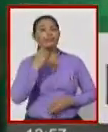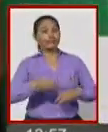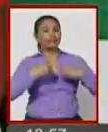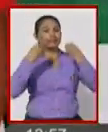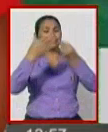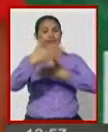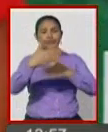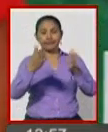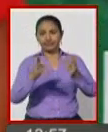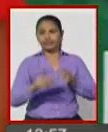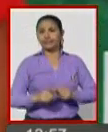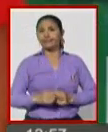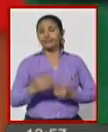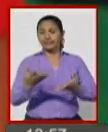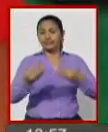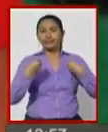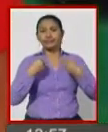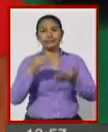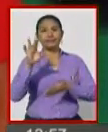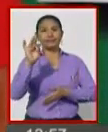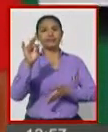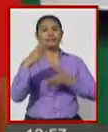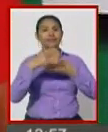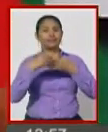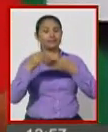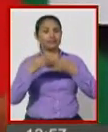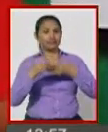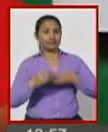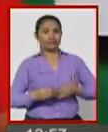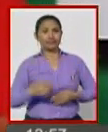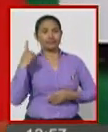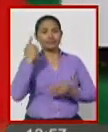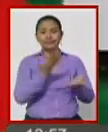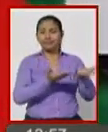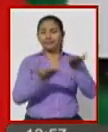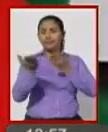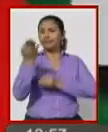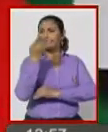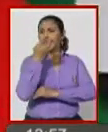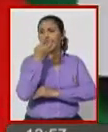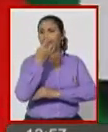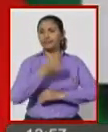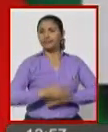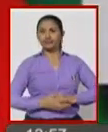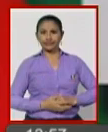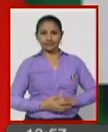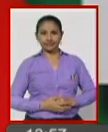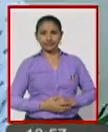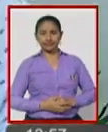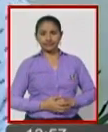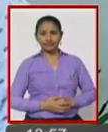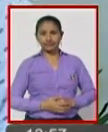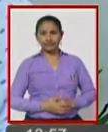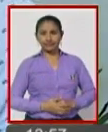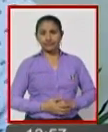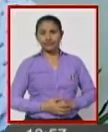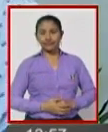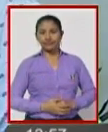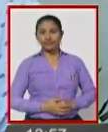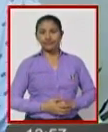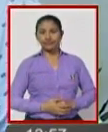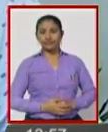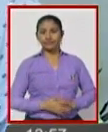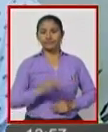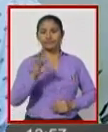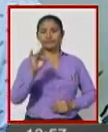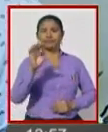le entregó los paquetes. Él recibiría el pago de $80 por transportar la sustancia controlada. ¿Dónde fue hallado? A unos